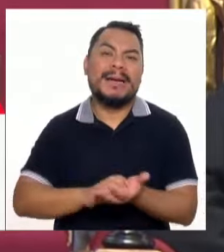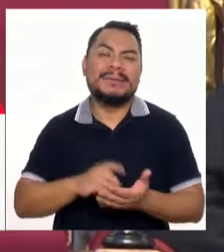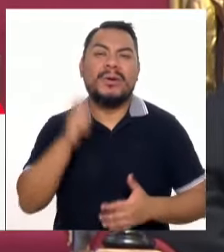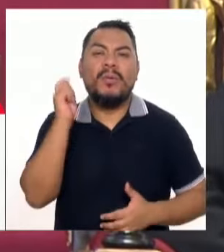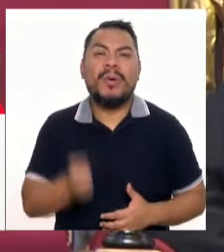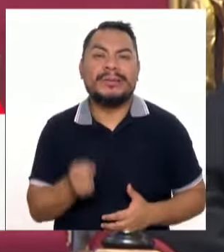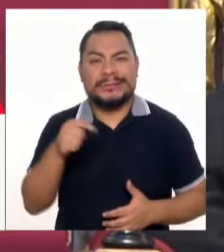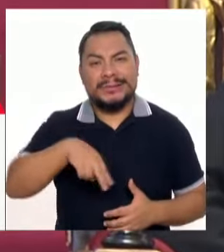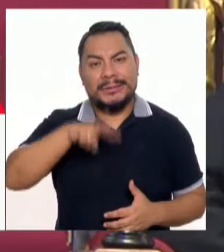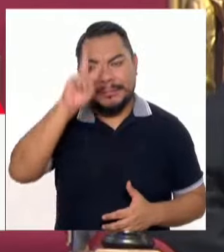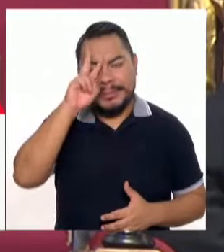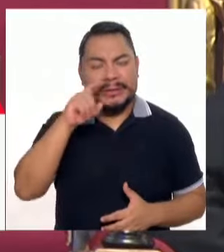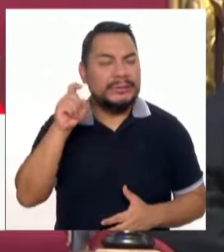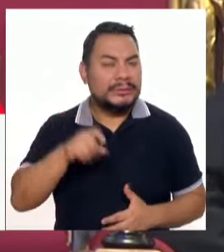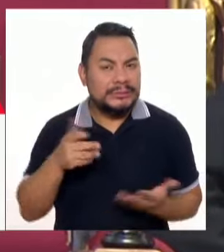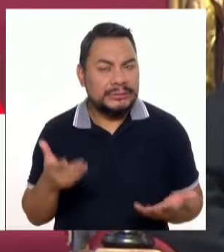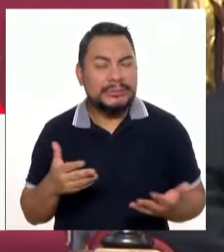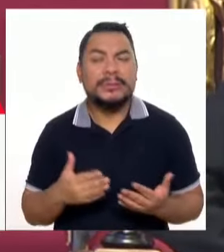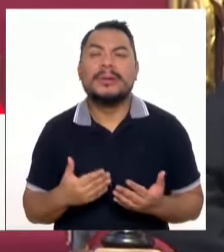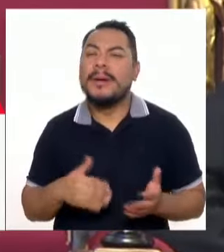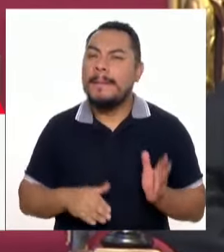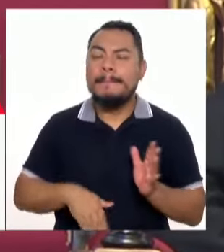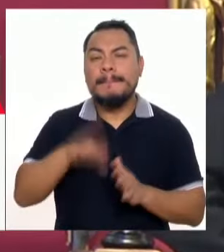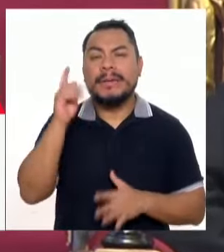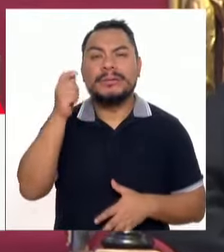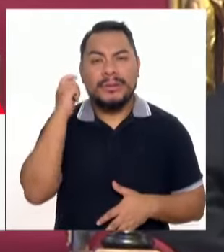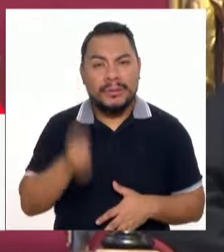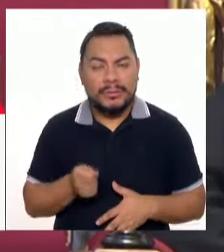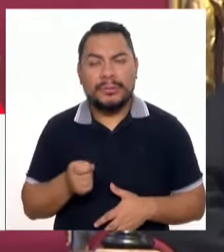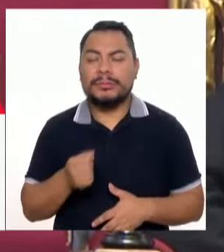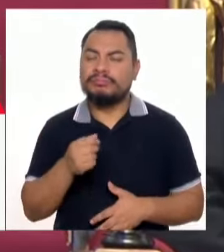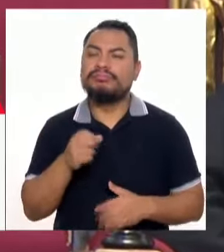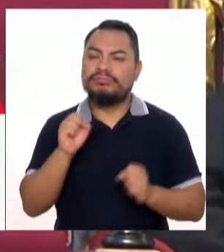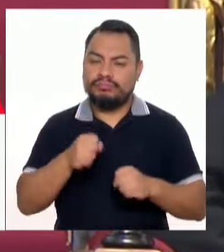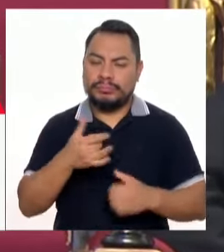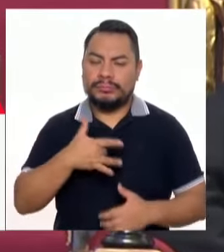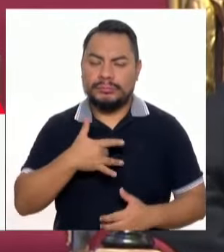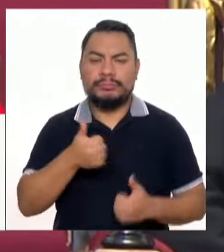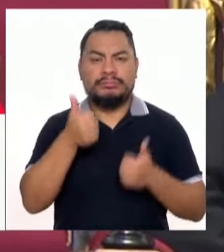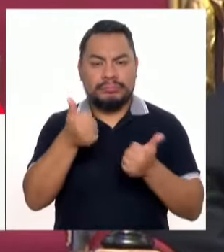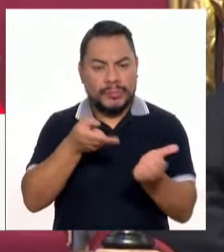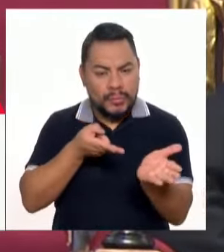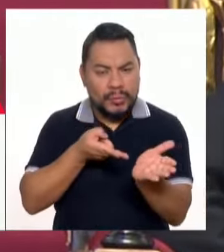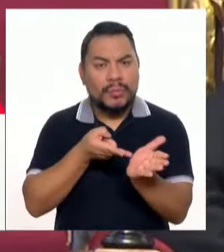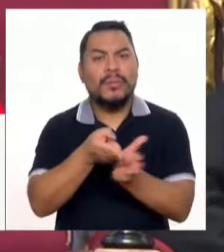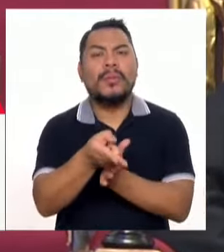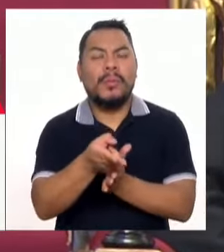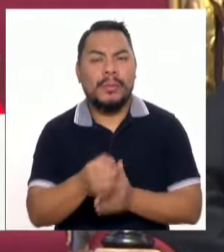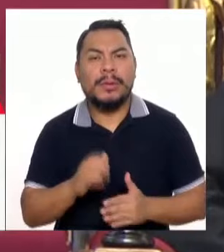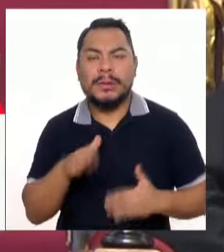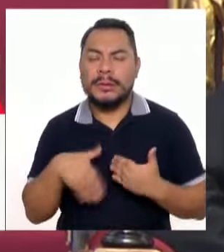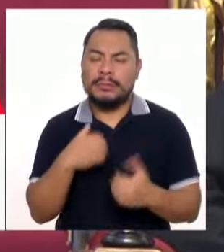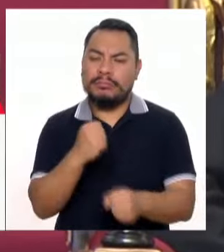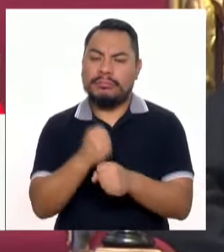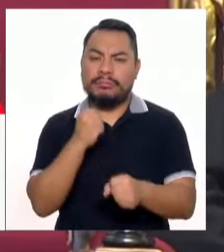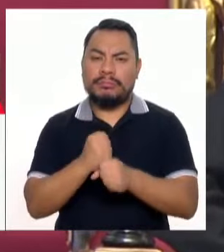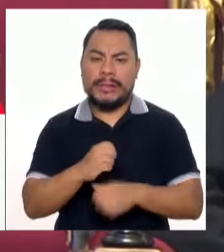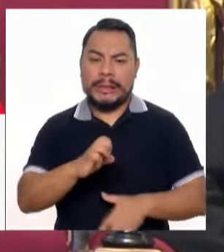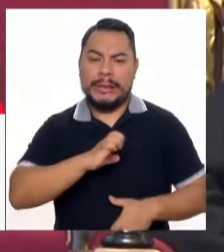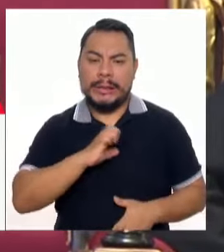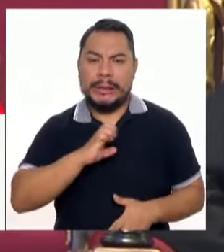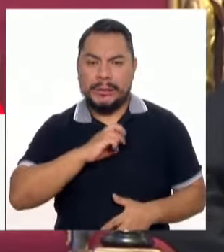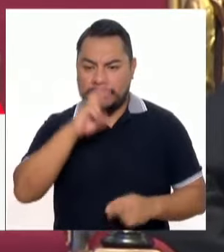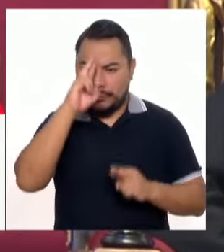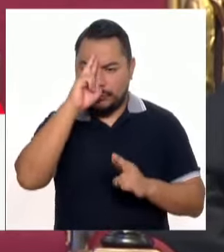país, sobre todo más jueces probos y honestos, que actúen con profundo sentido ético y